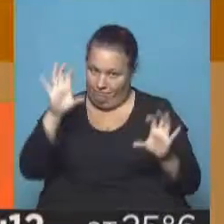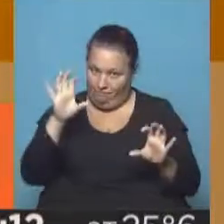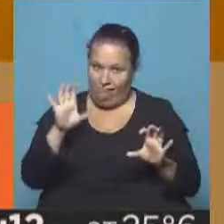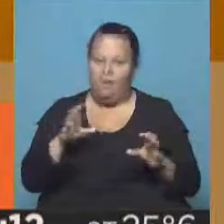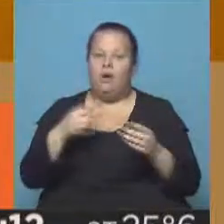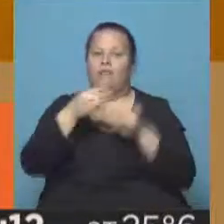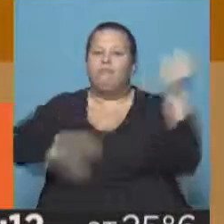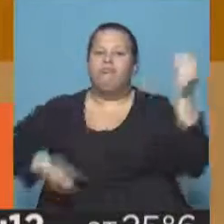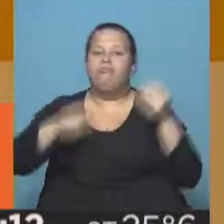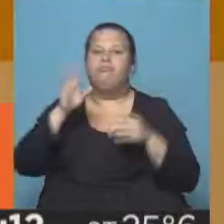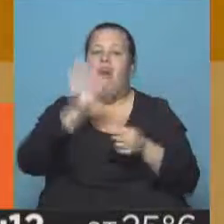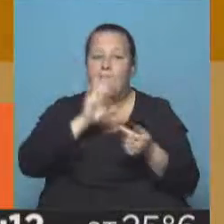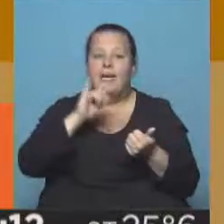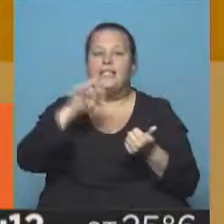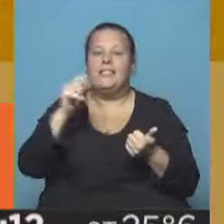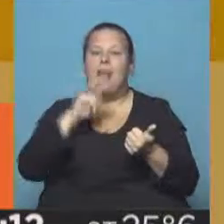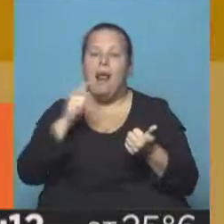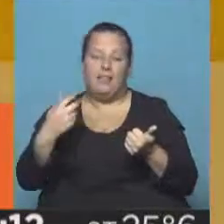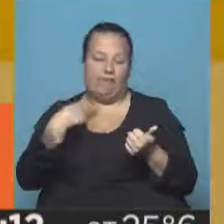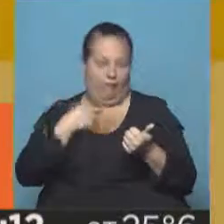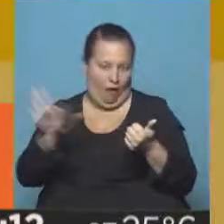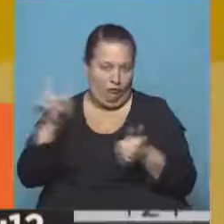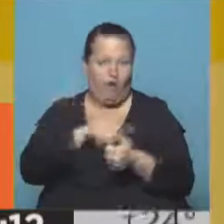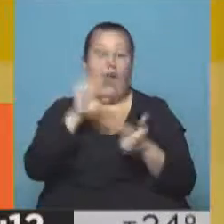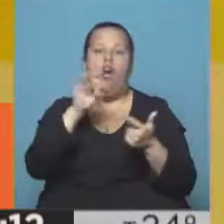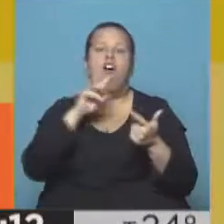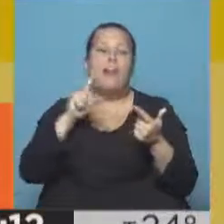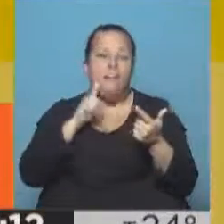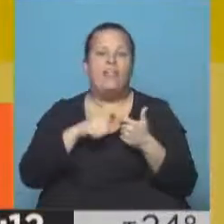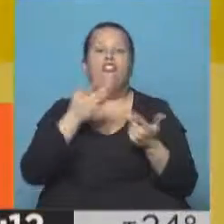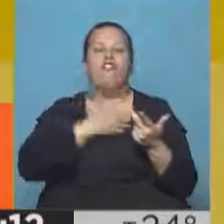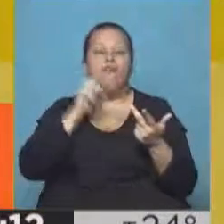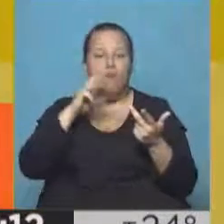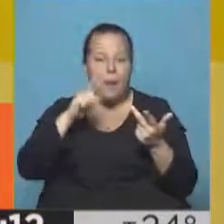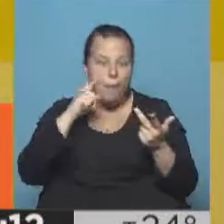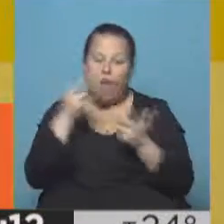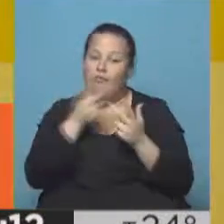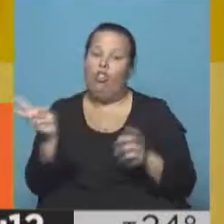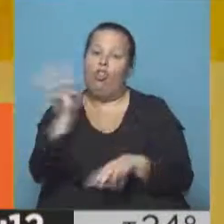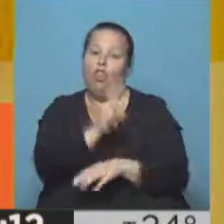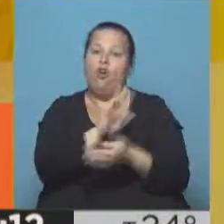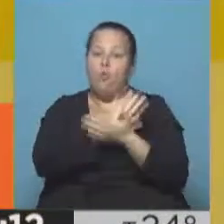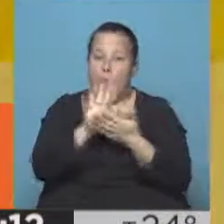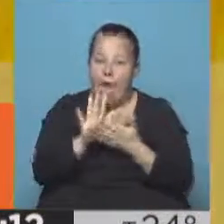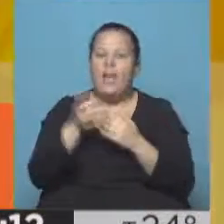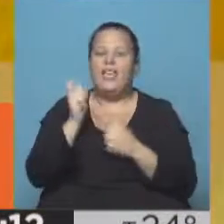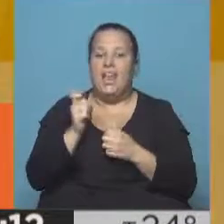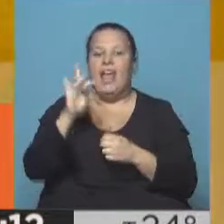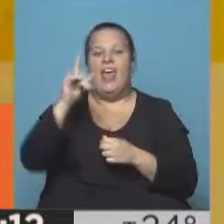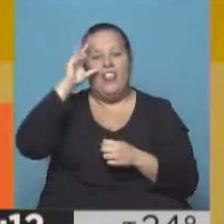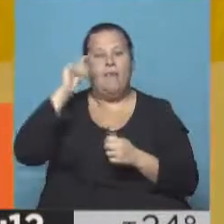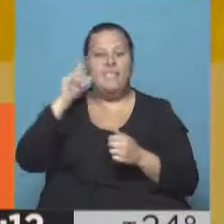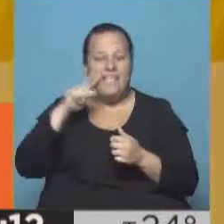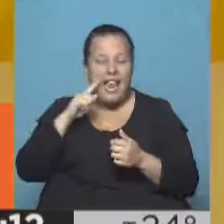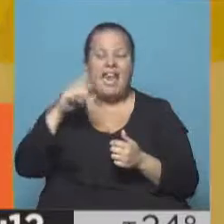por acumulación de amarillas zabaleta se quedó afuera al igual que otamendi funes mori va a haber una dupla que va a debutar como la de demichelis y